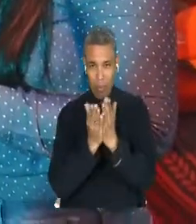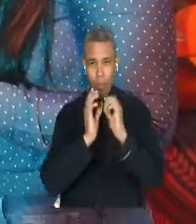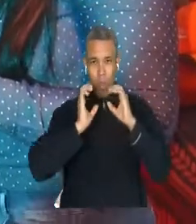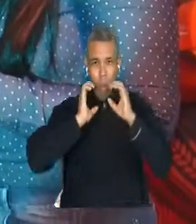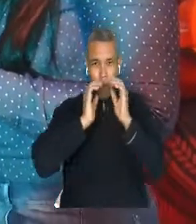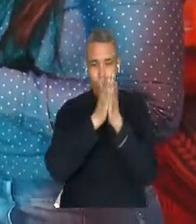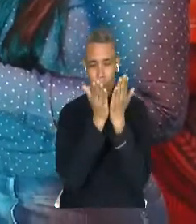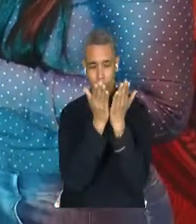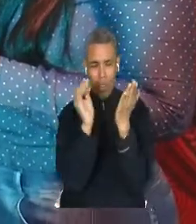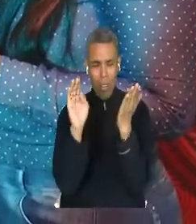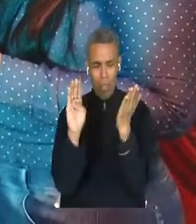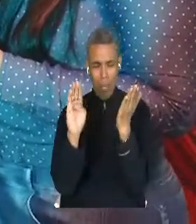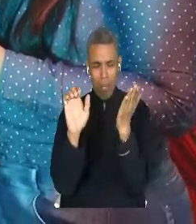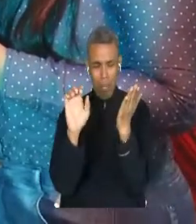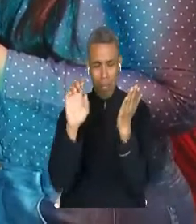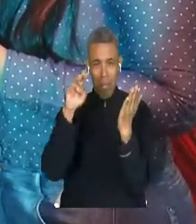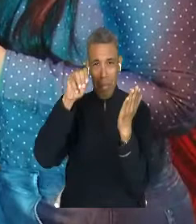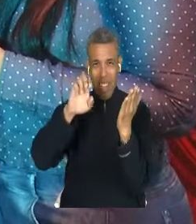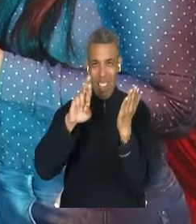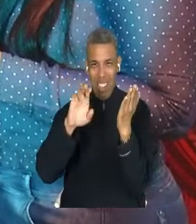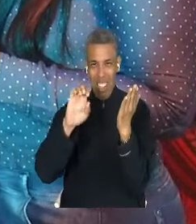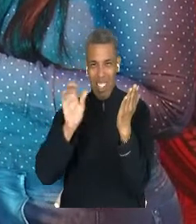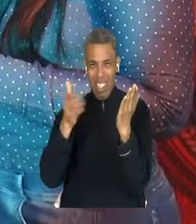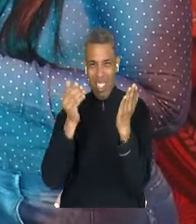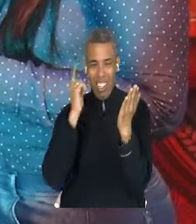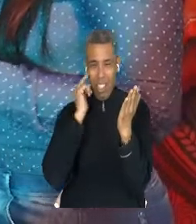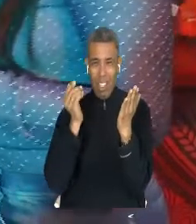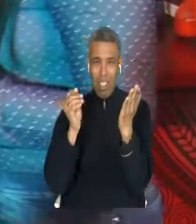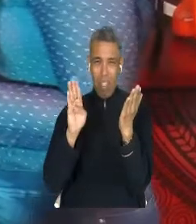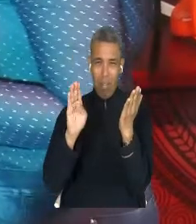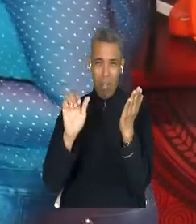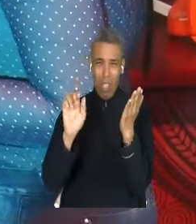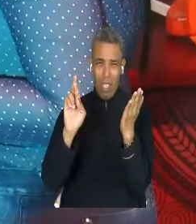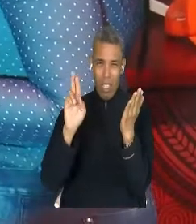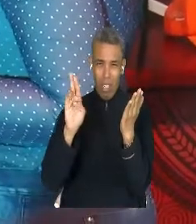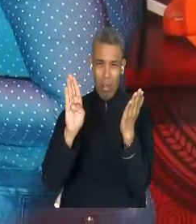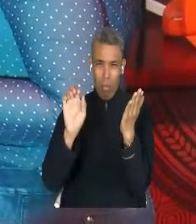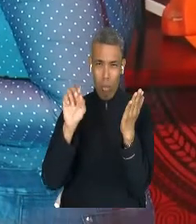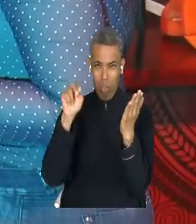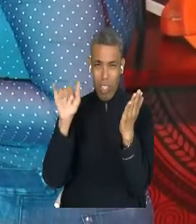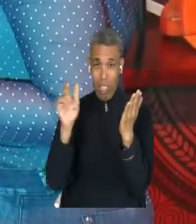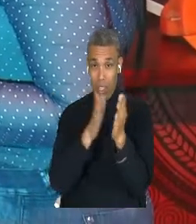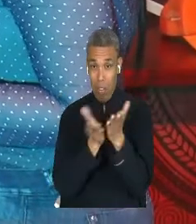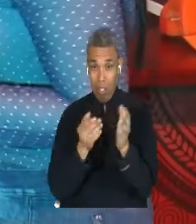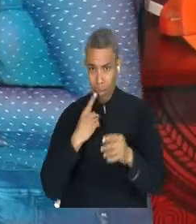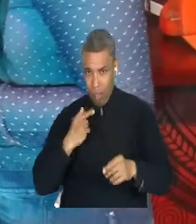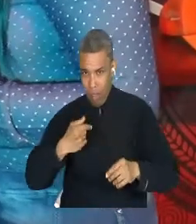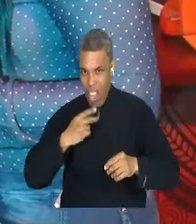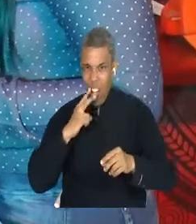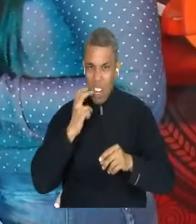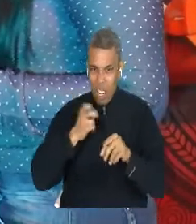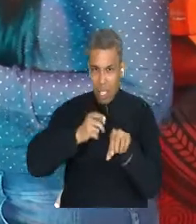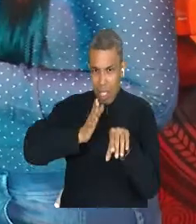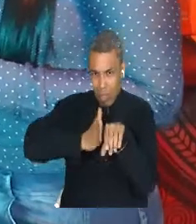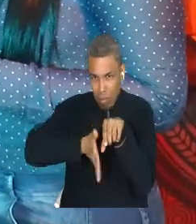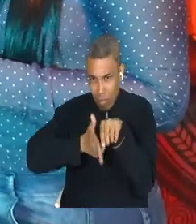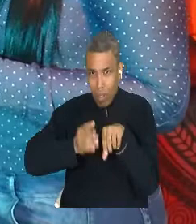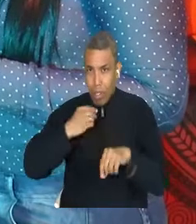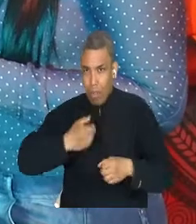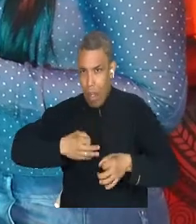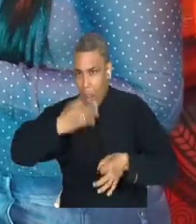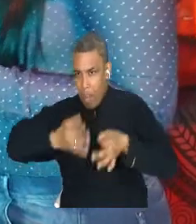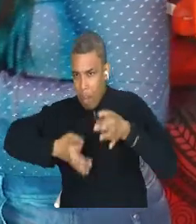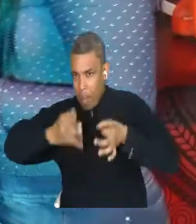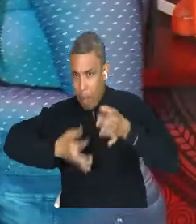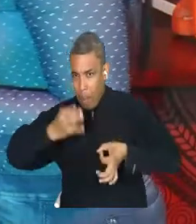Bernabéu, la Bombonera, la Old Trafford. En las picadas, bueno, la picada es otra súper deliciosa aquí en la